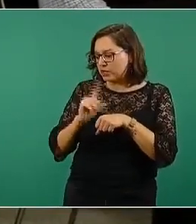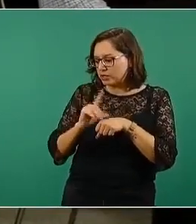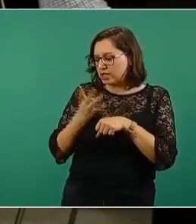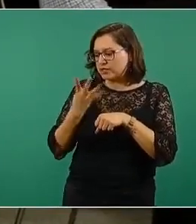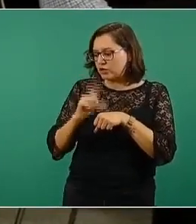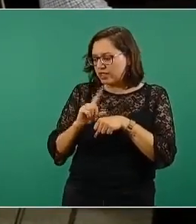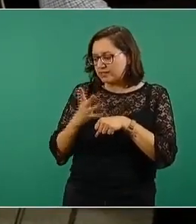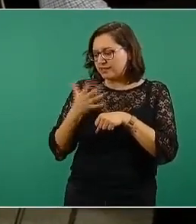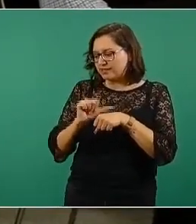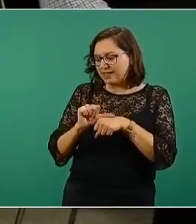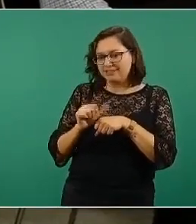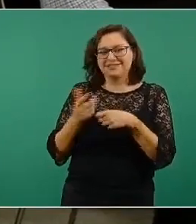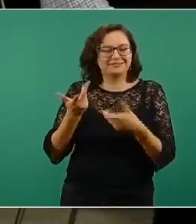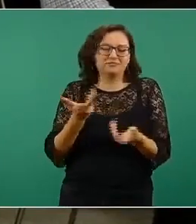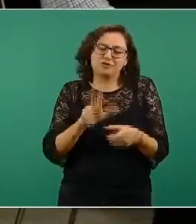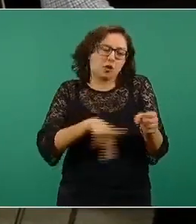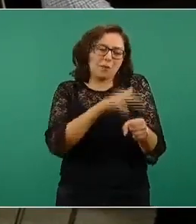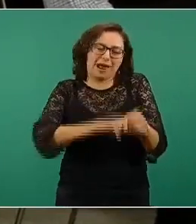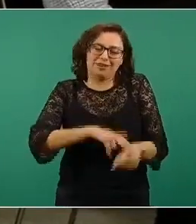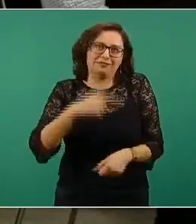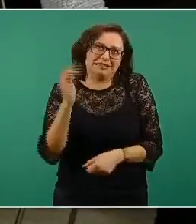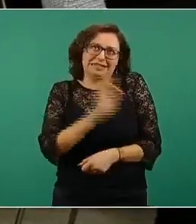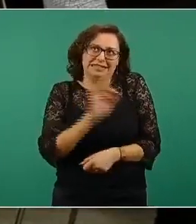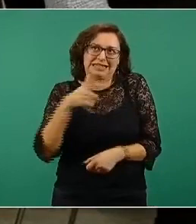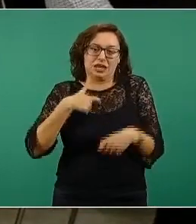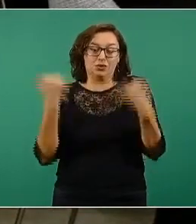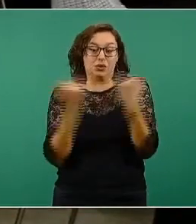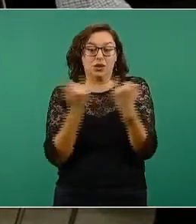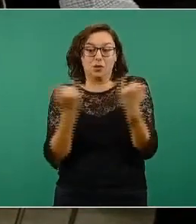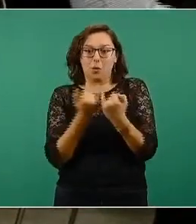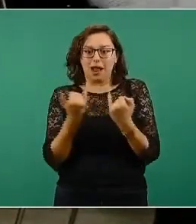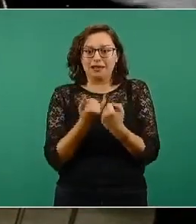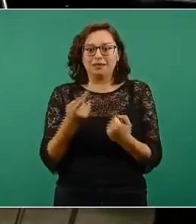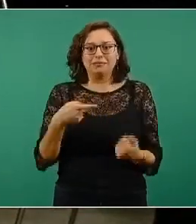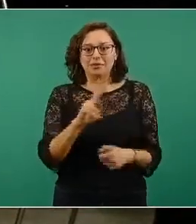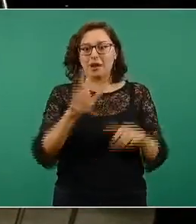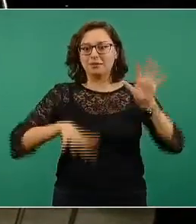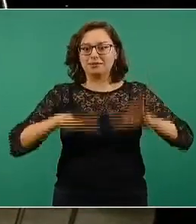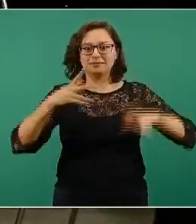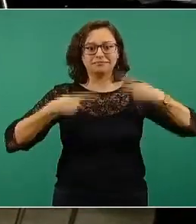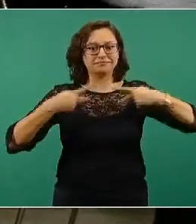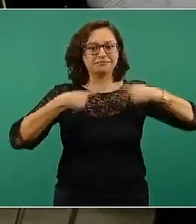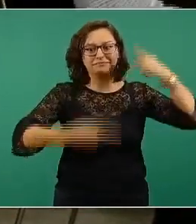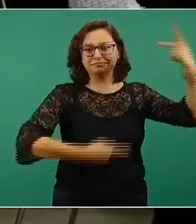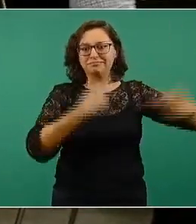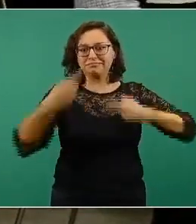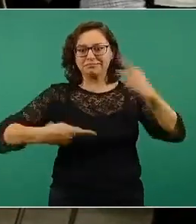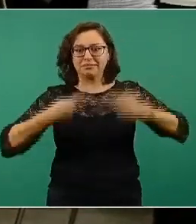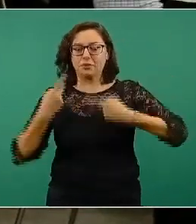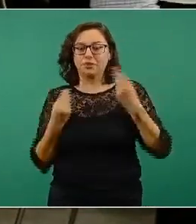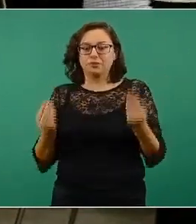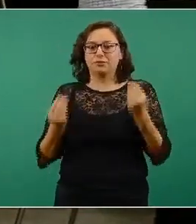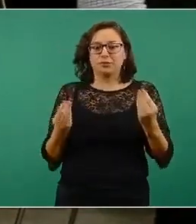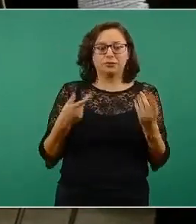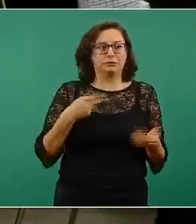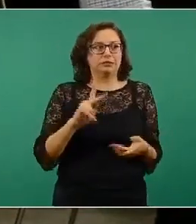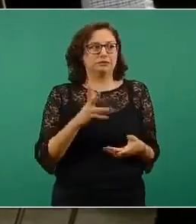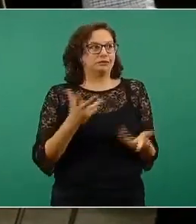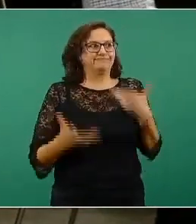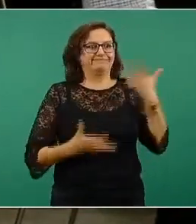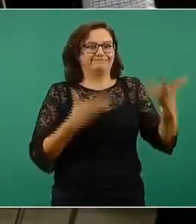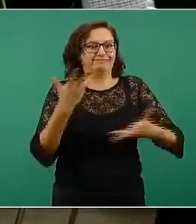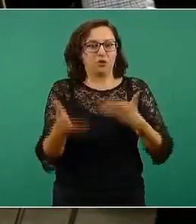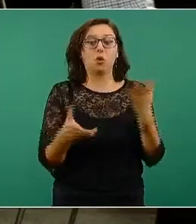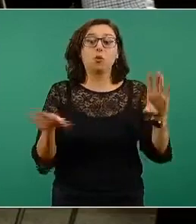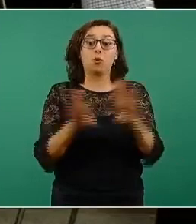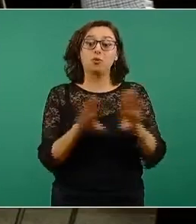pronto me llegan muchas preguntas al respecto y yo trato siempre de ayudarles, pero a veces no me da la vida y